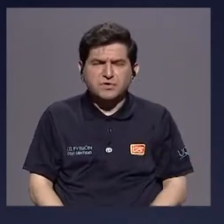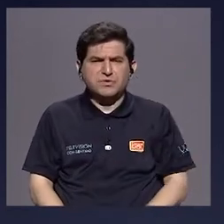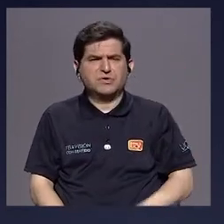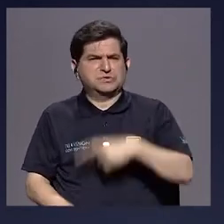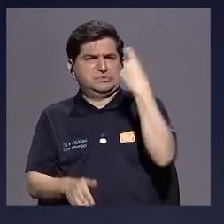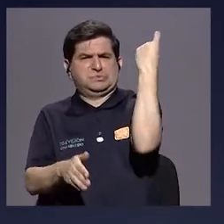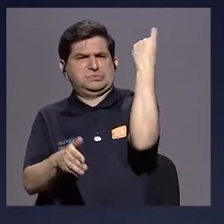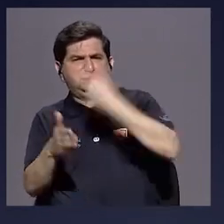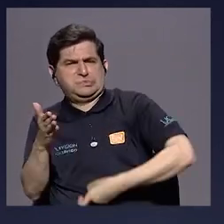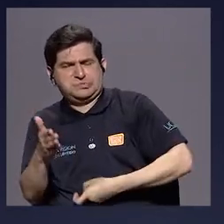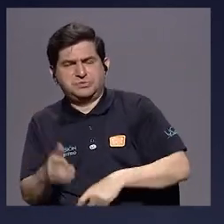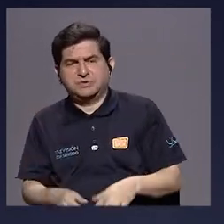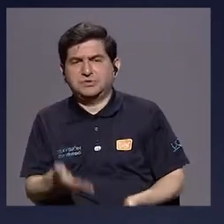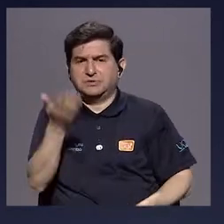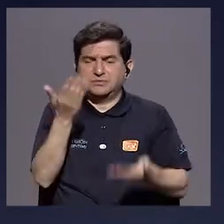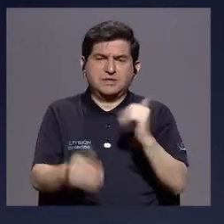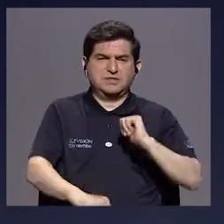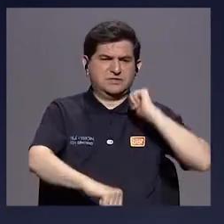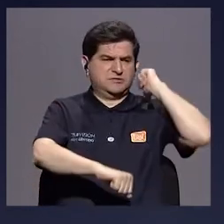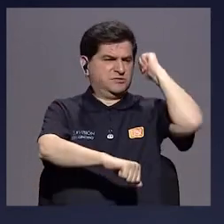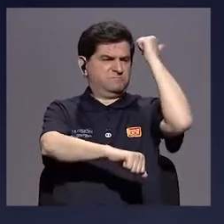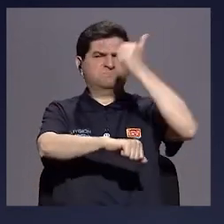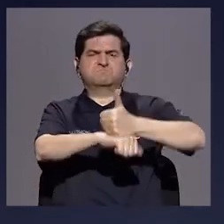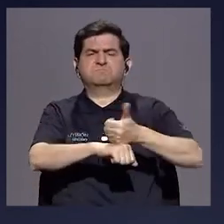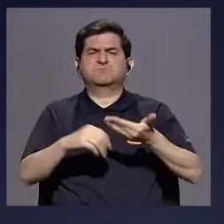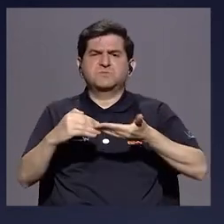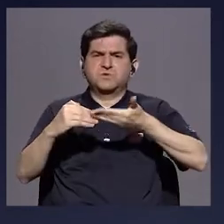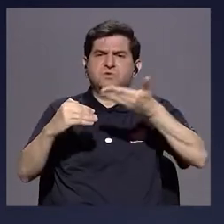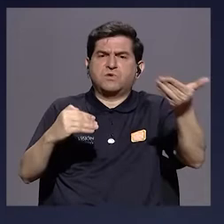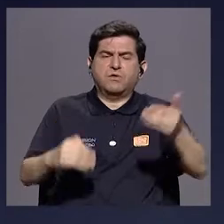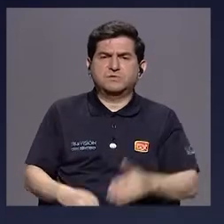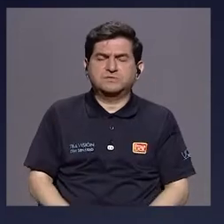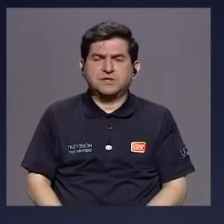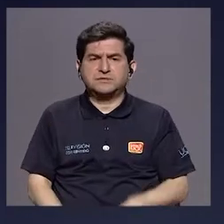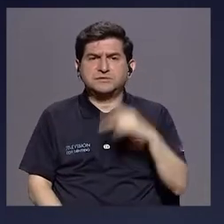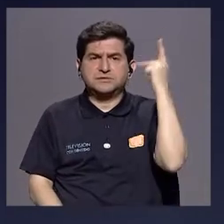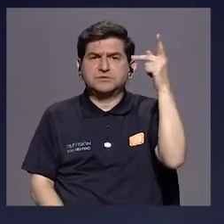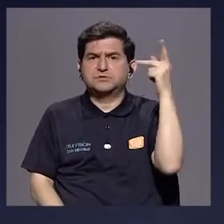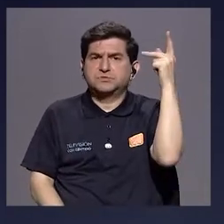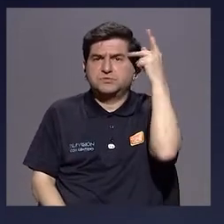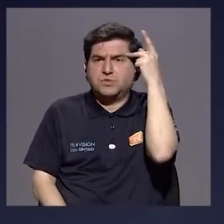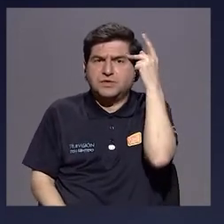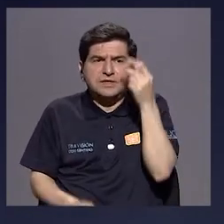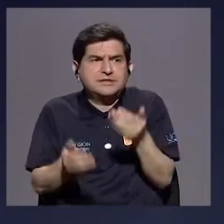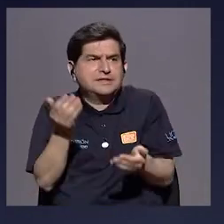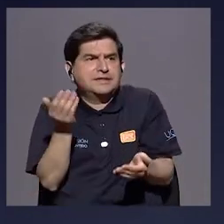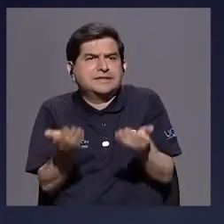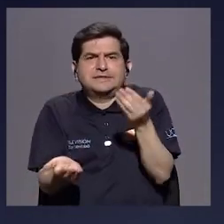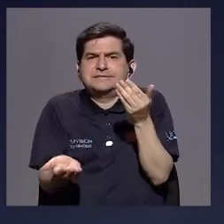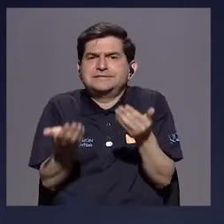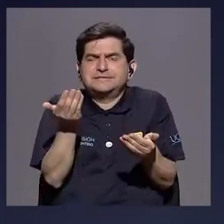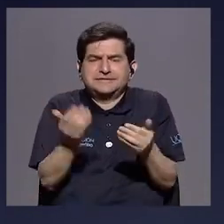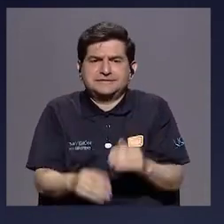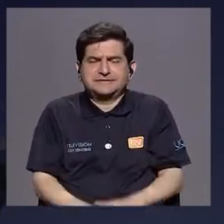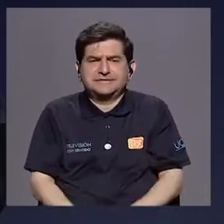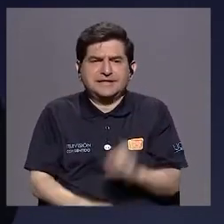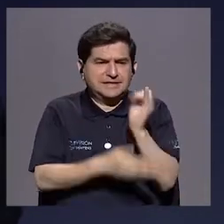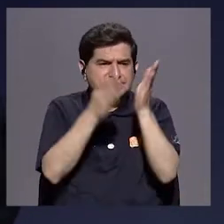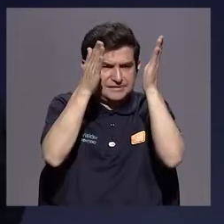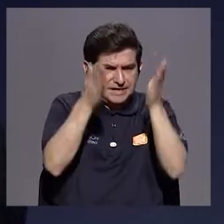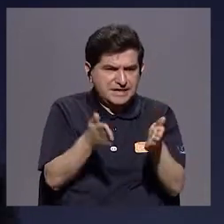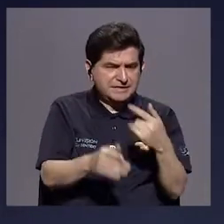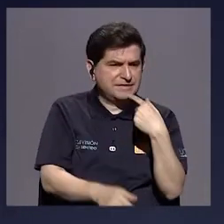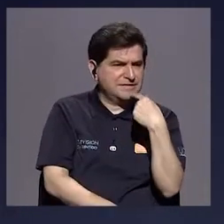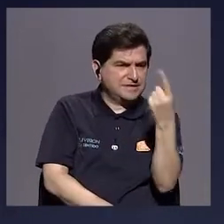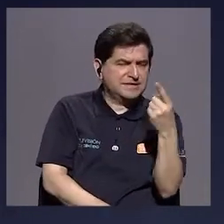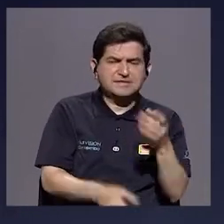radicales que están imponiendo cosas como políticas muy a los artistas se les podría